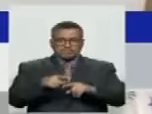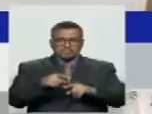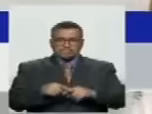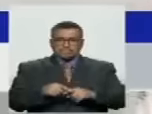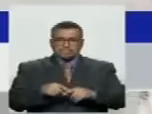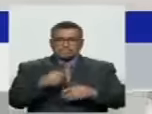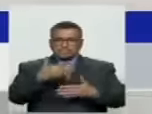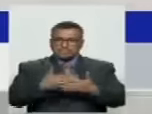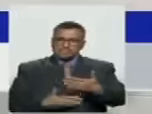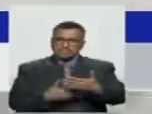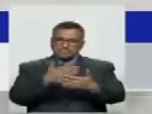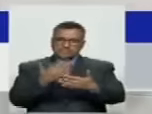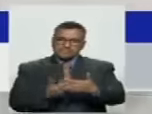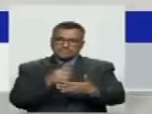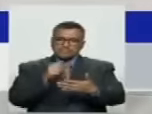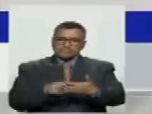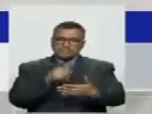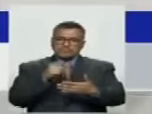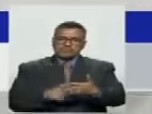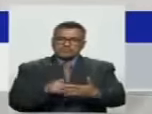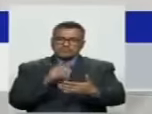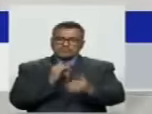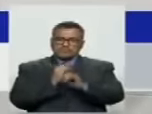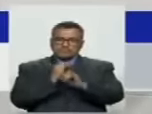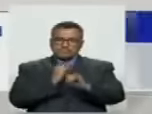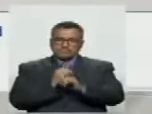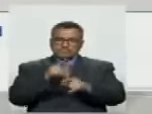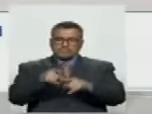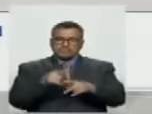consumiendo anfetamina digital,